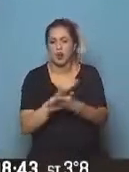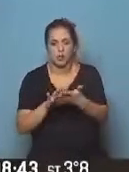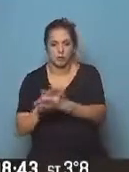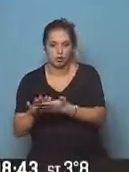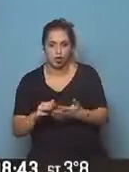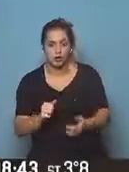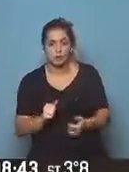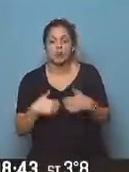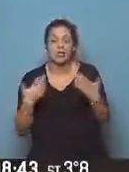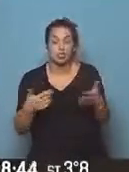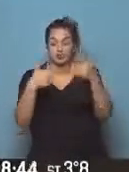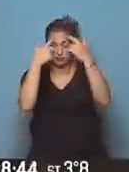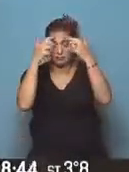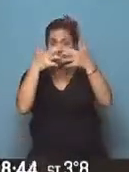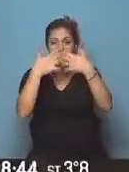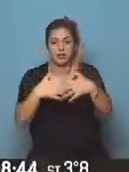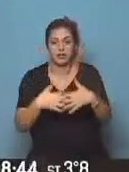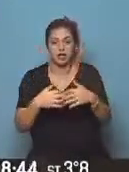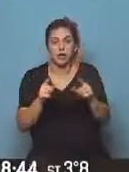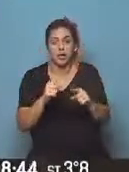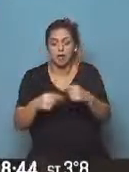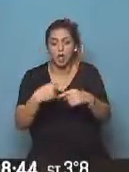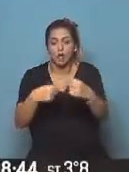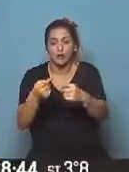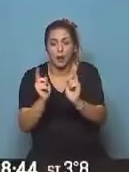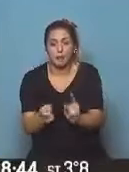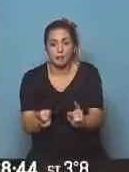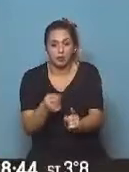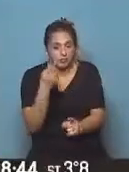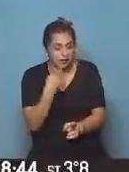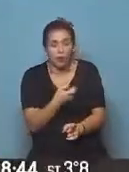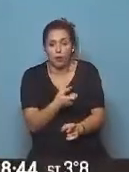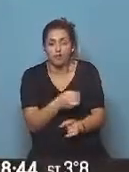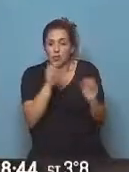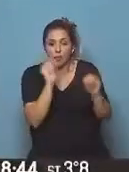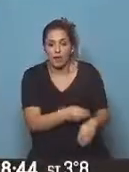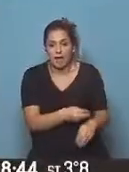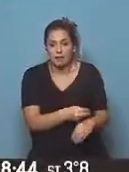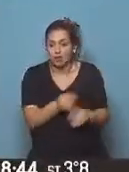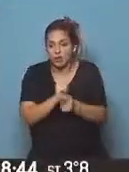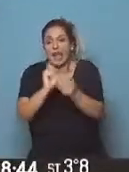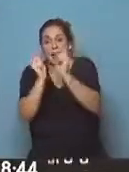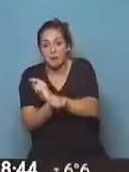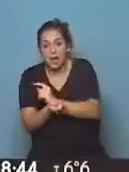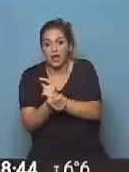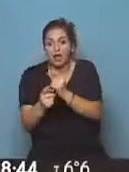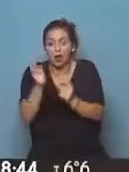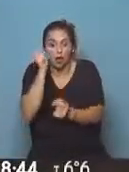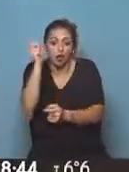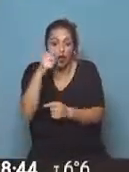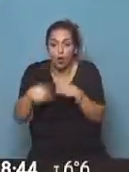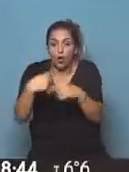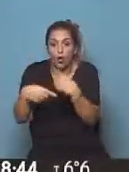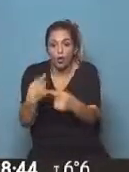la lógica no es seguir haciendo lo mismo hay que suspender el acuerdo con el fondo y llamar a una concertación que plantee